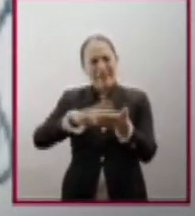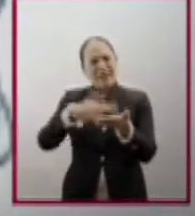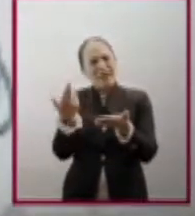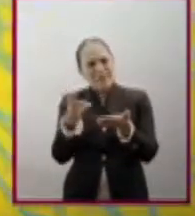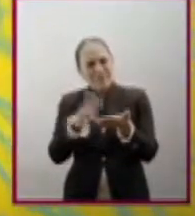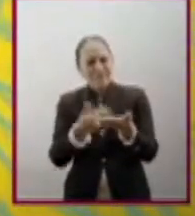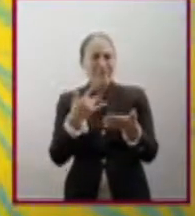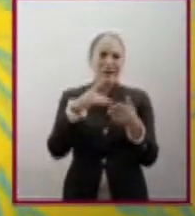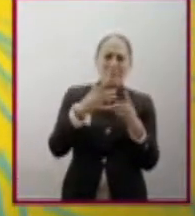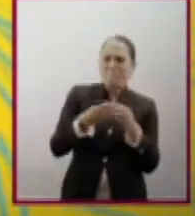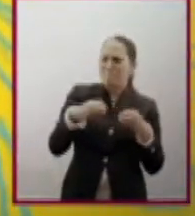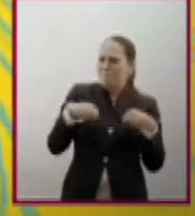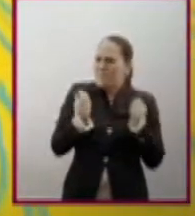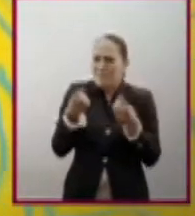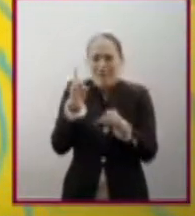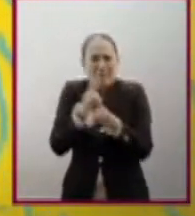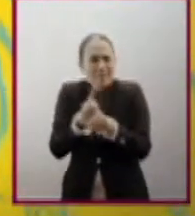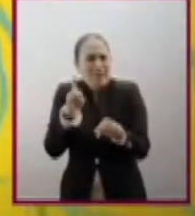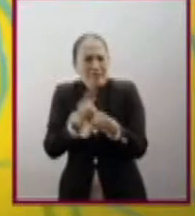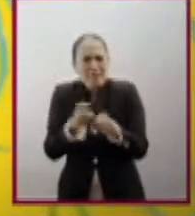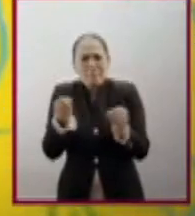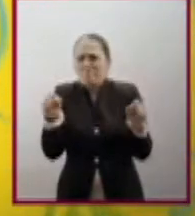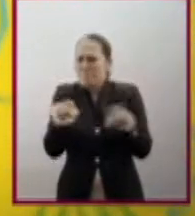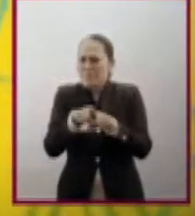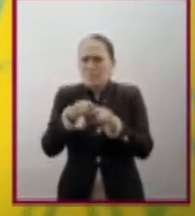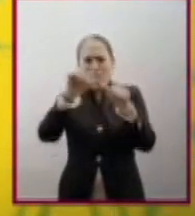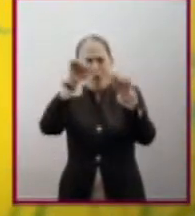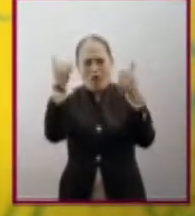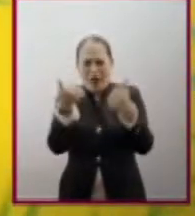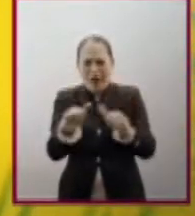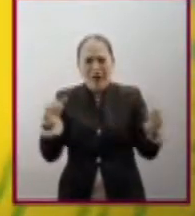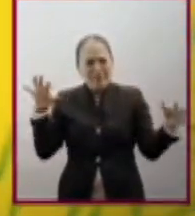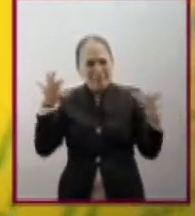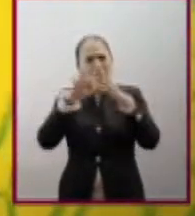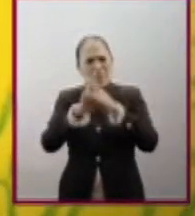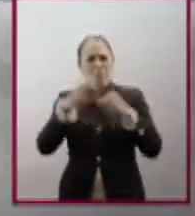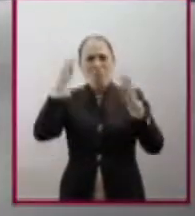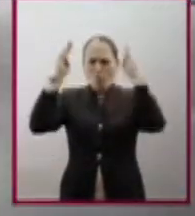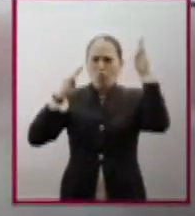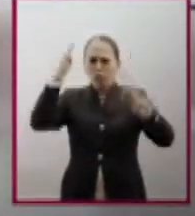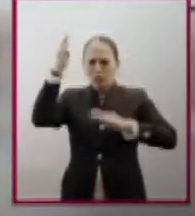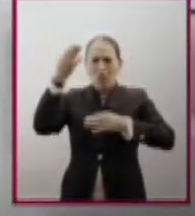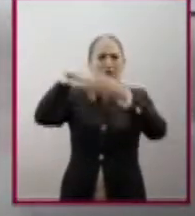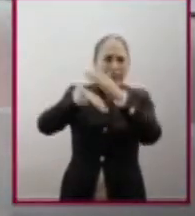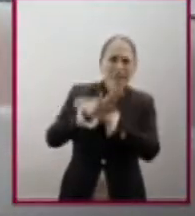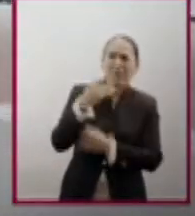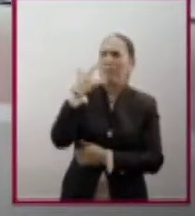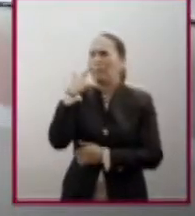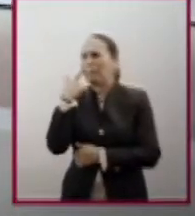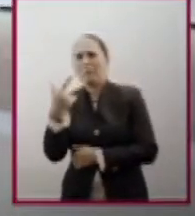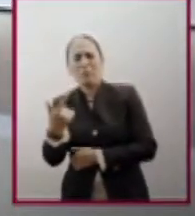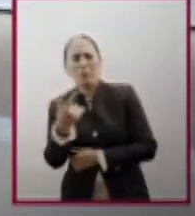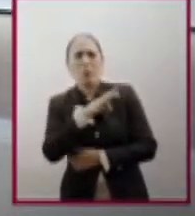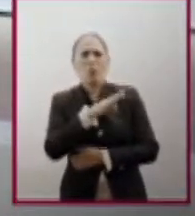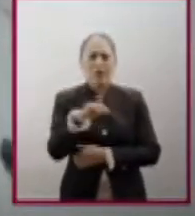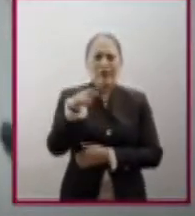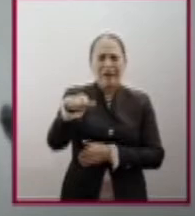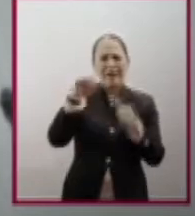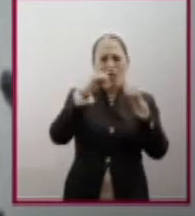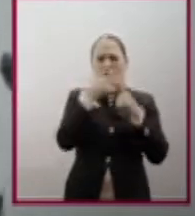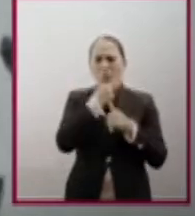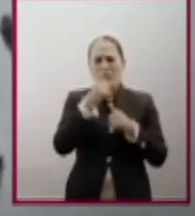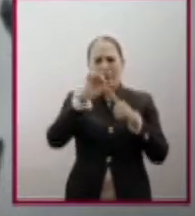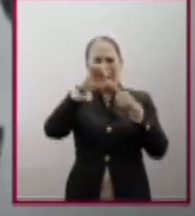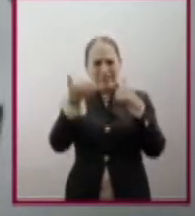de la vida cotidiana también pueden ser arte digno de mostrarse en las salas de los museos. Uno de los artistas más conocidos de esta corriente